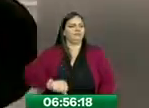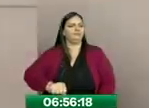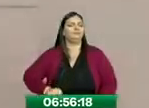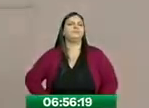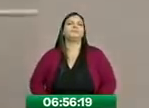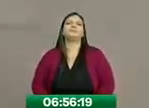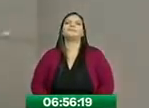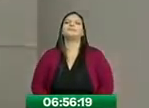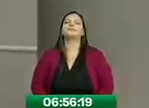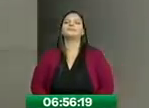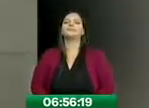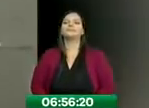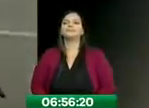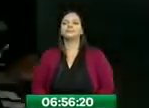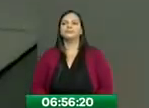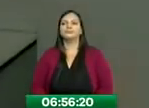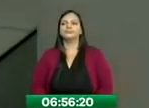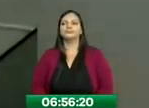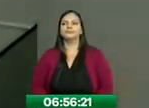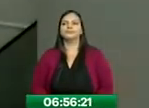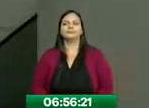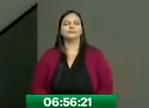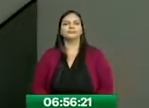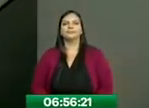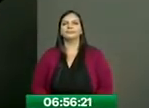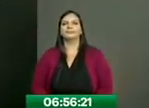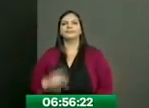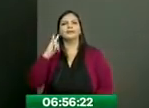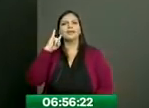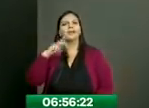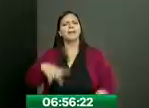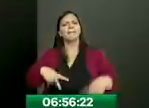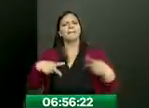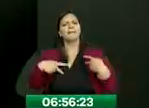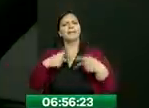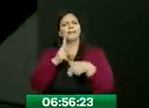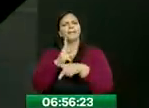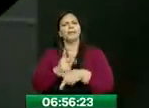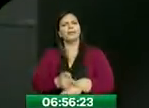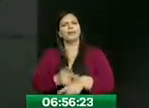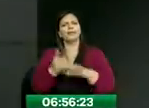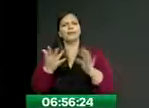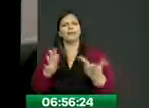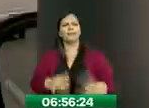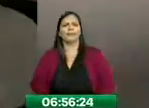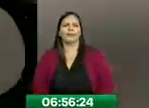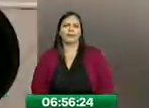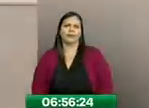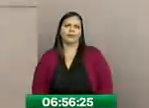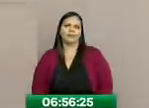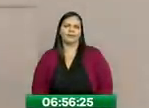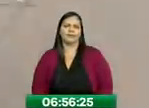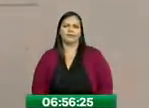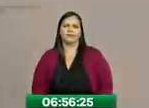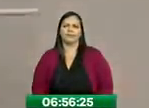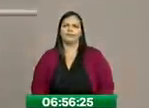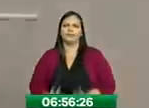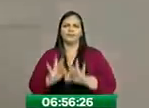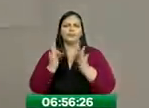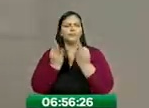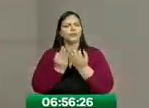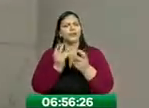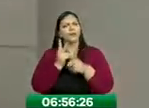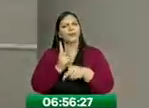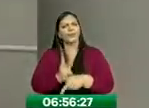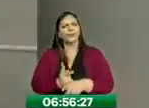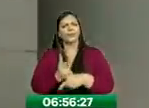manera, que pueden o que están poniendo en riesgo la vida no solamente de él, sino de su familia, o de ella, sino de su familia.